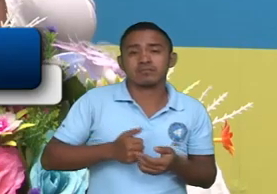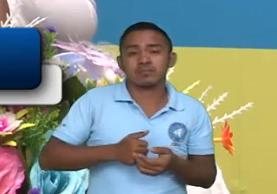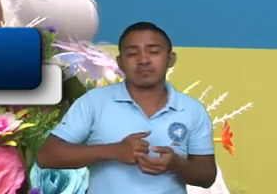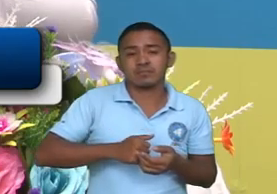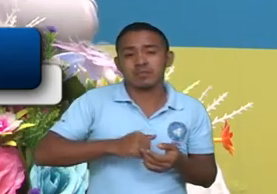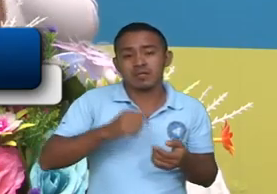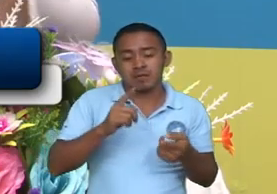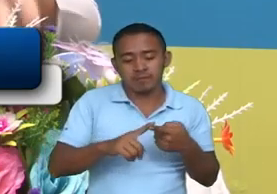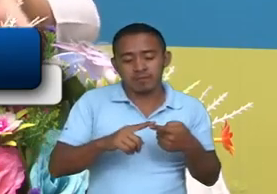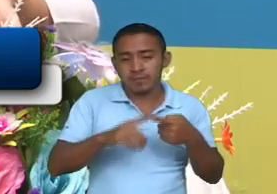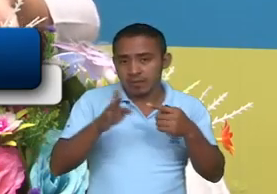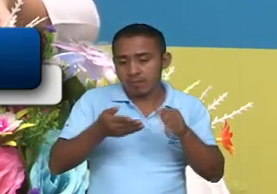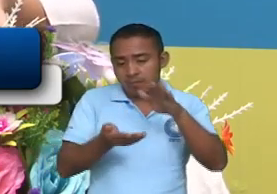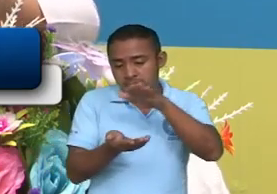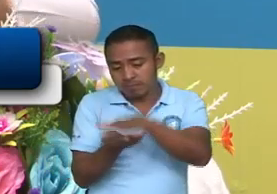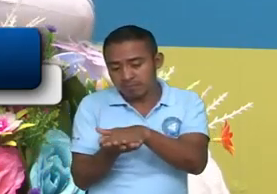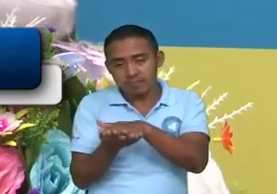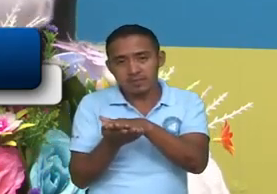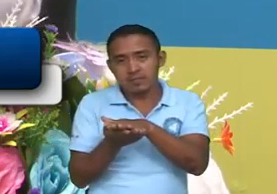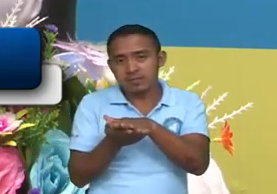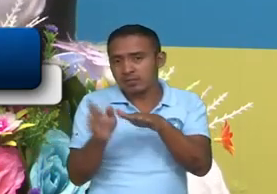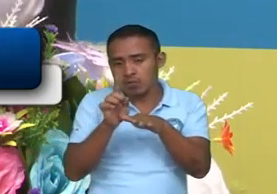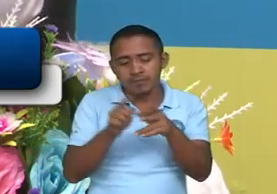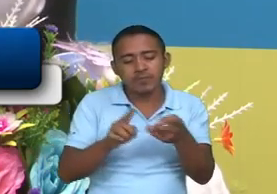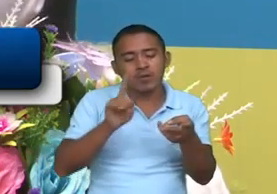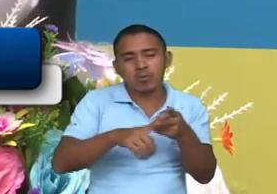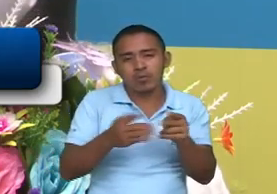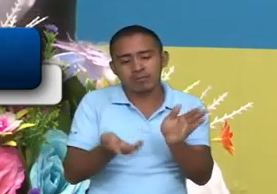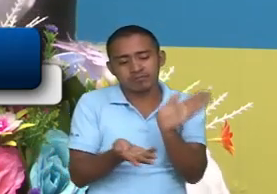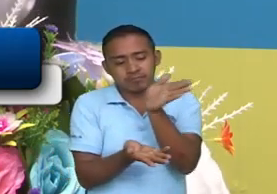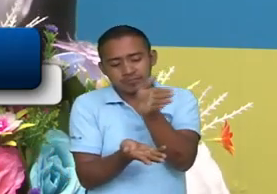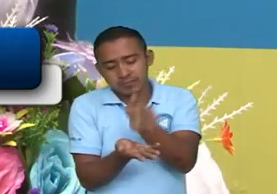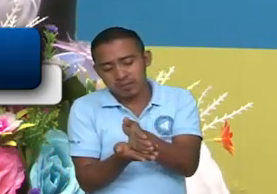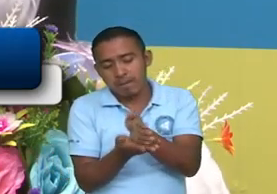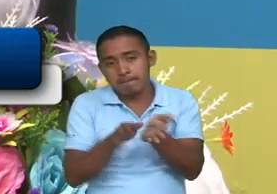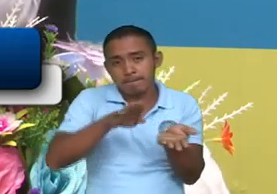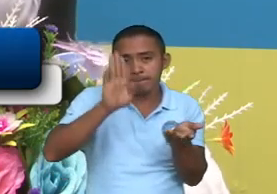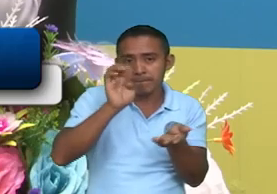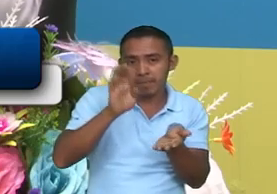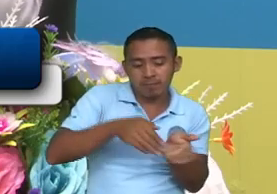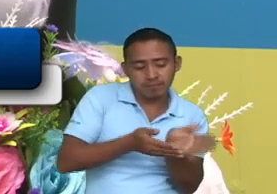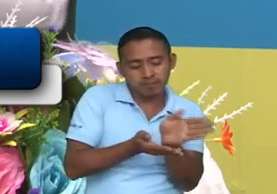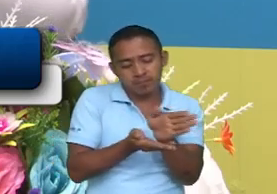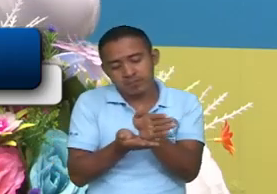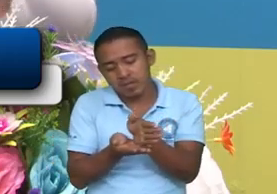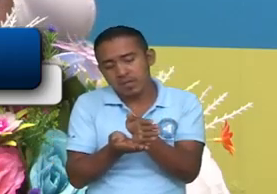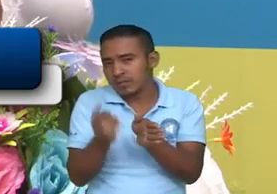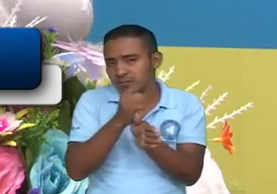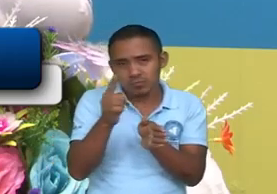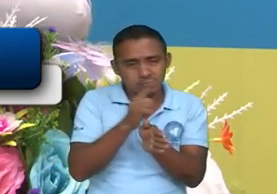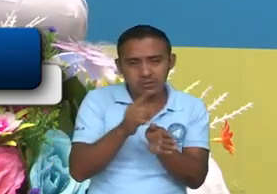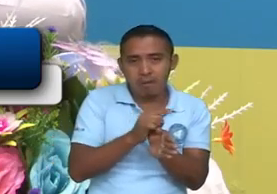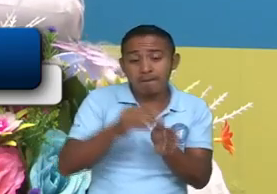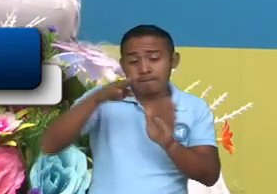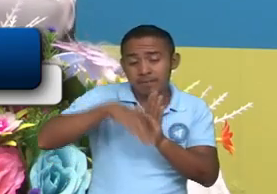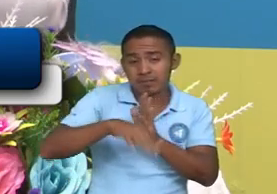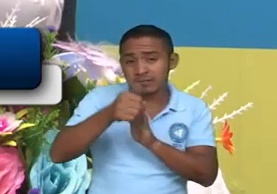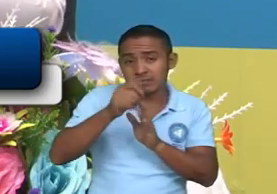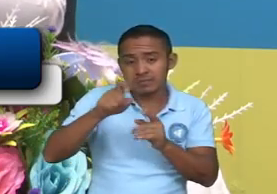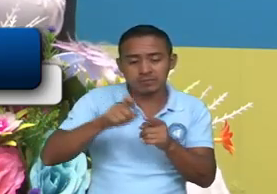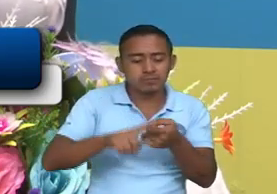porque tal vez es recién nacido, o porque tal vez ellos caen en un sueño profundo, y eso ocasione que el niño pueda tener una asfixia. Entonces,